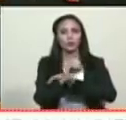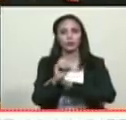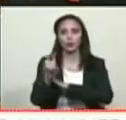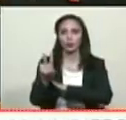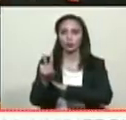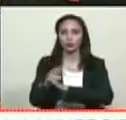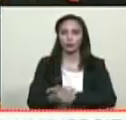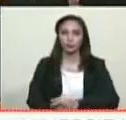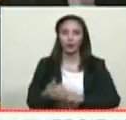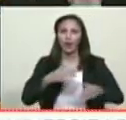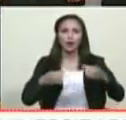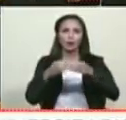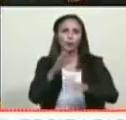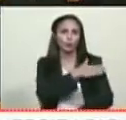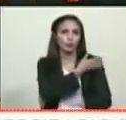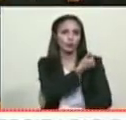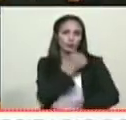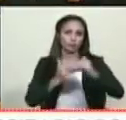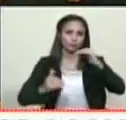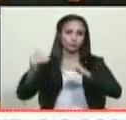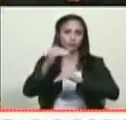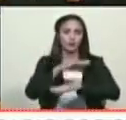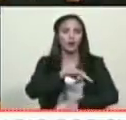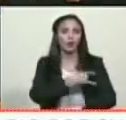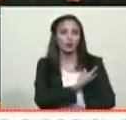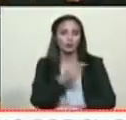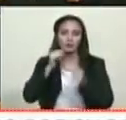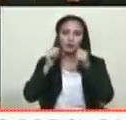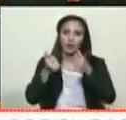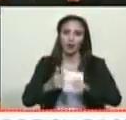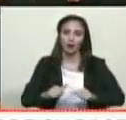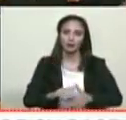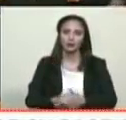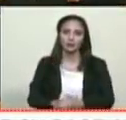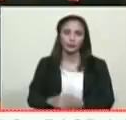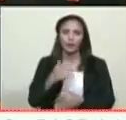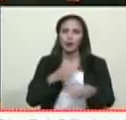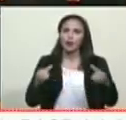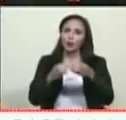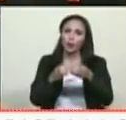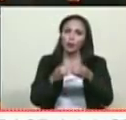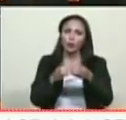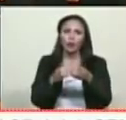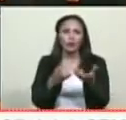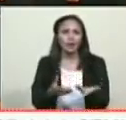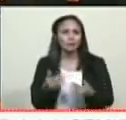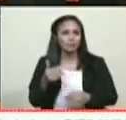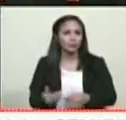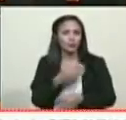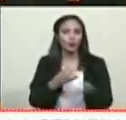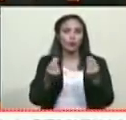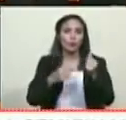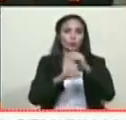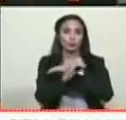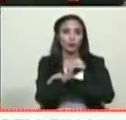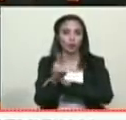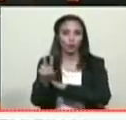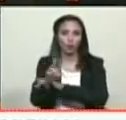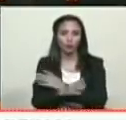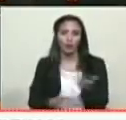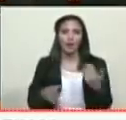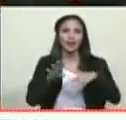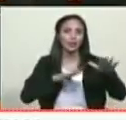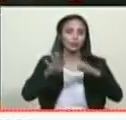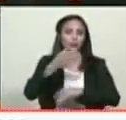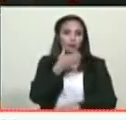El Consejo Superior de la Universidad Nacional Experimental de las Artes, reunido en sesión ordinaria 02 de fecha 14 de diciembre